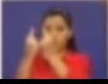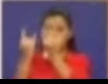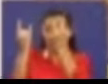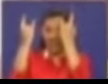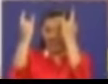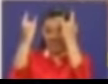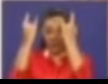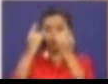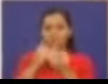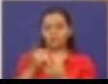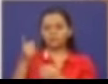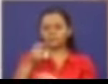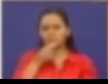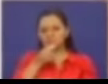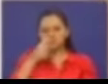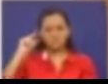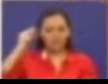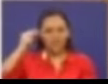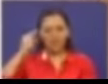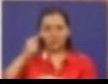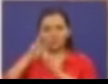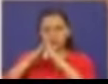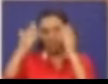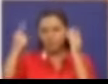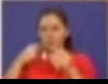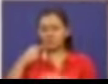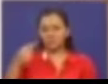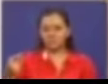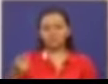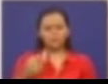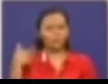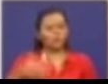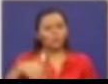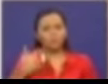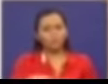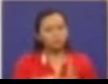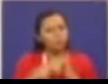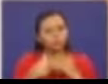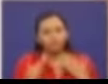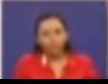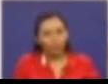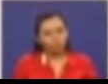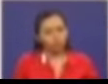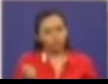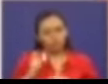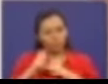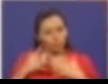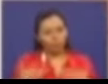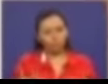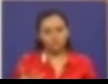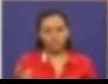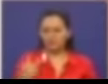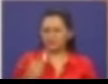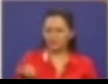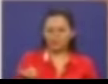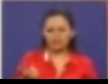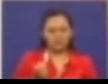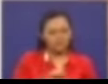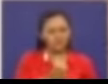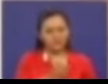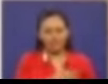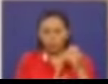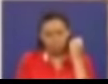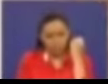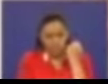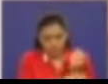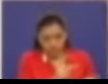impuestos para que se pongan al gobierno. ¿Cuánto gana el pobre? Absolutamente nada, porque el pobre no paga impuestos. Ganan los ricos, que no quieren pagarlo. Pero